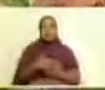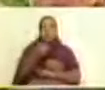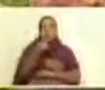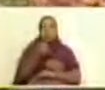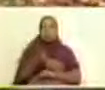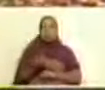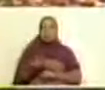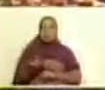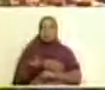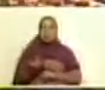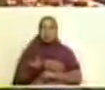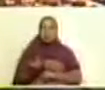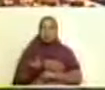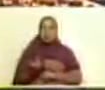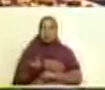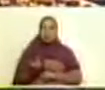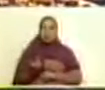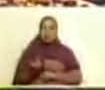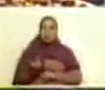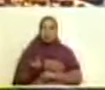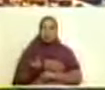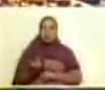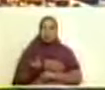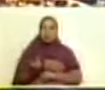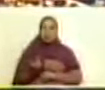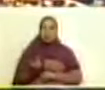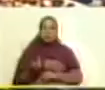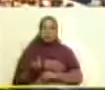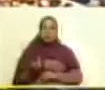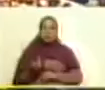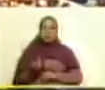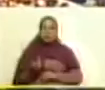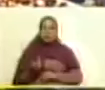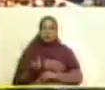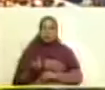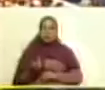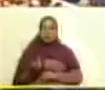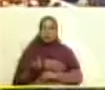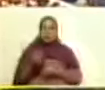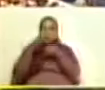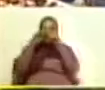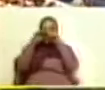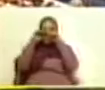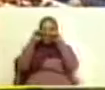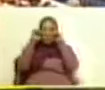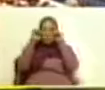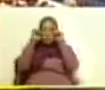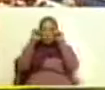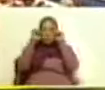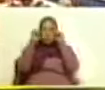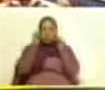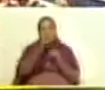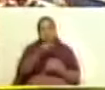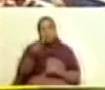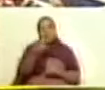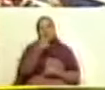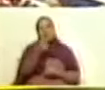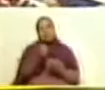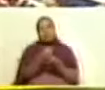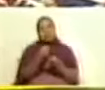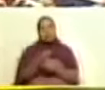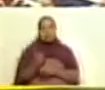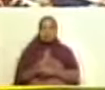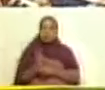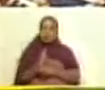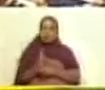facilite sin mucho ambaje, sin mucha burocracia, que nuestra gente pueda facilitar